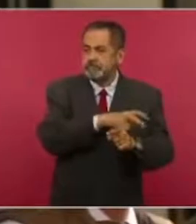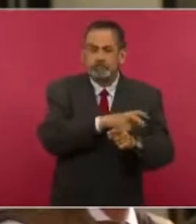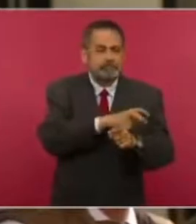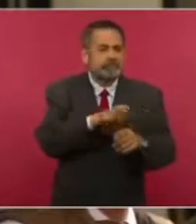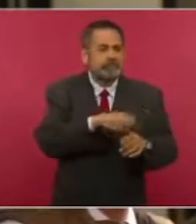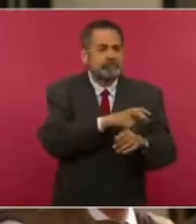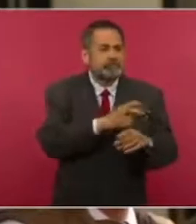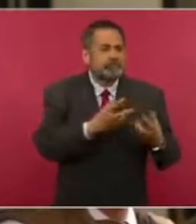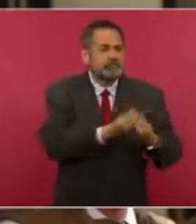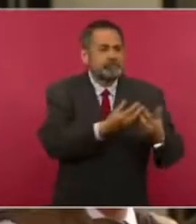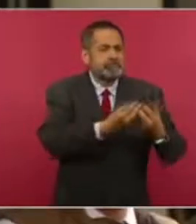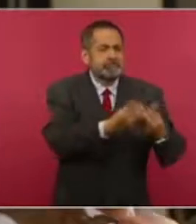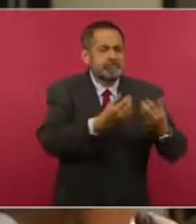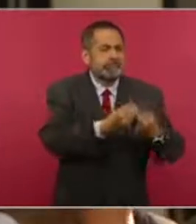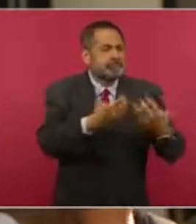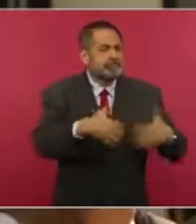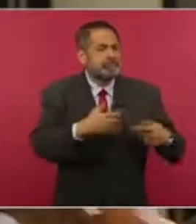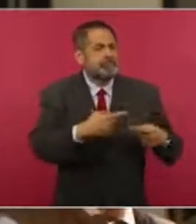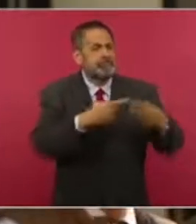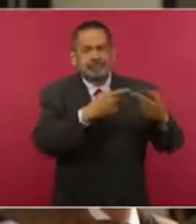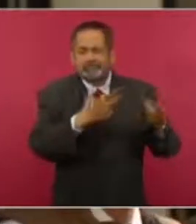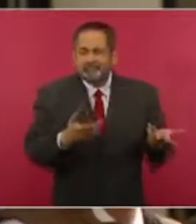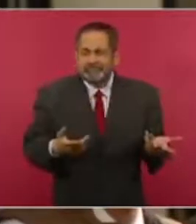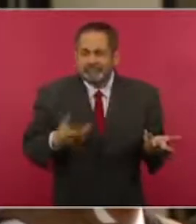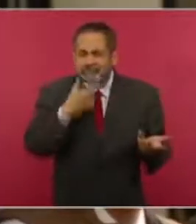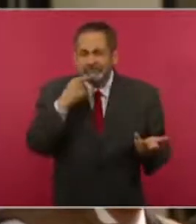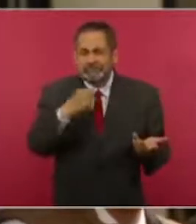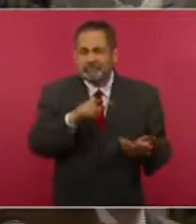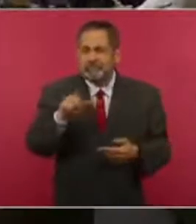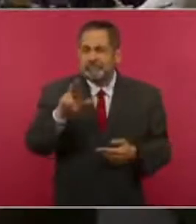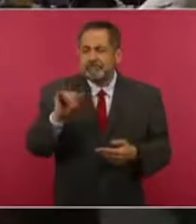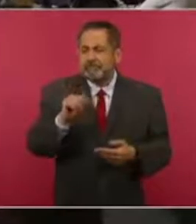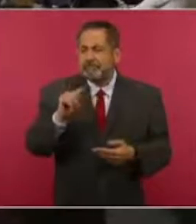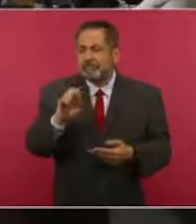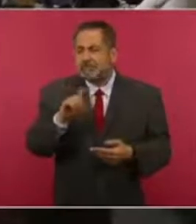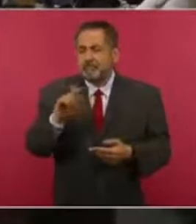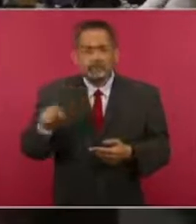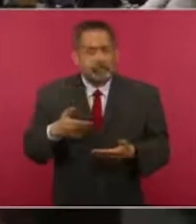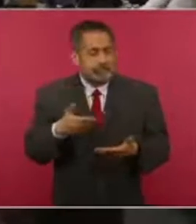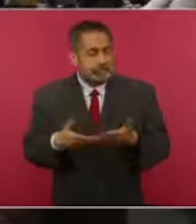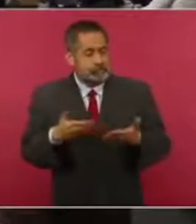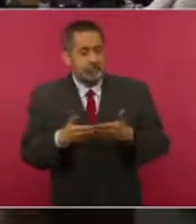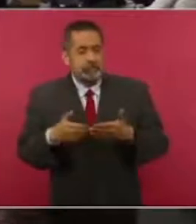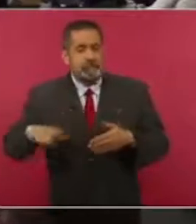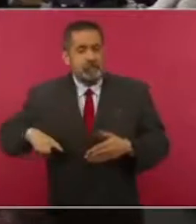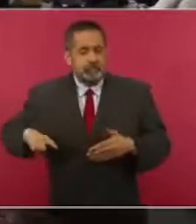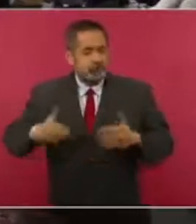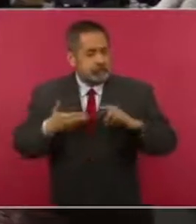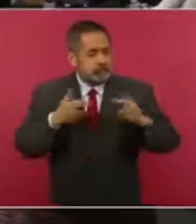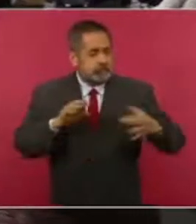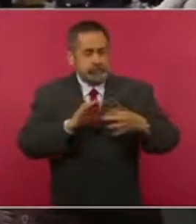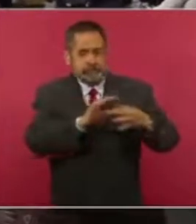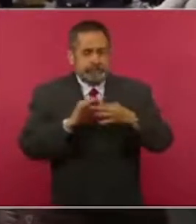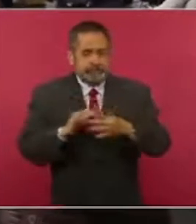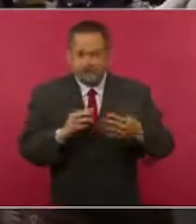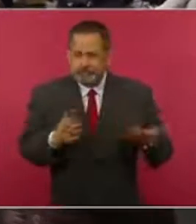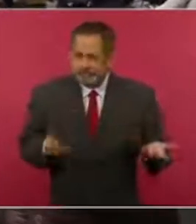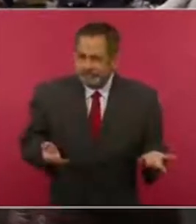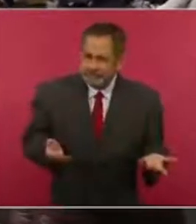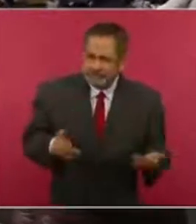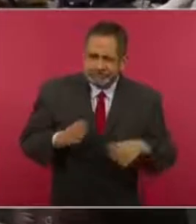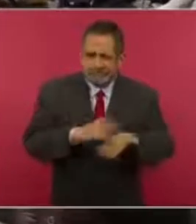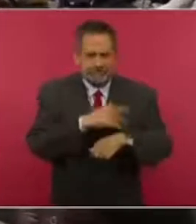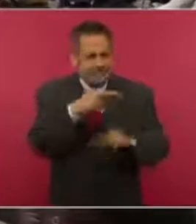política de este ahora empresario, el señor Luis Téllez tiene ahora relaciones con este gobierno. ¿Puede usted